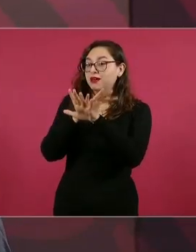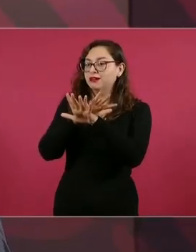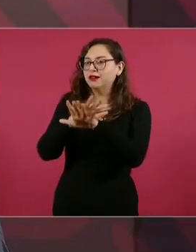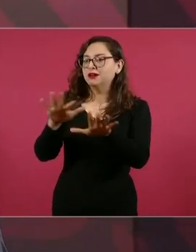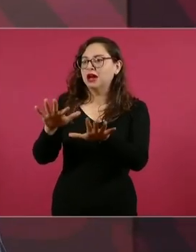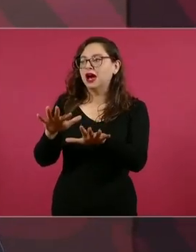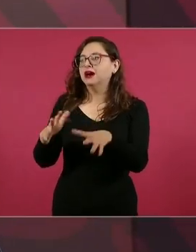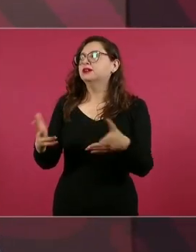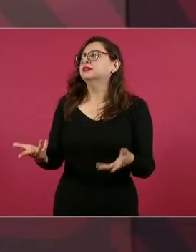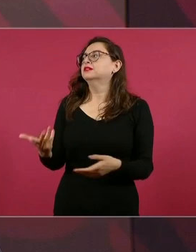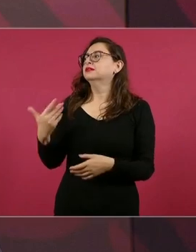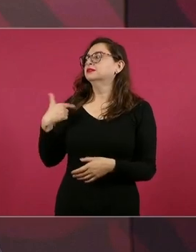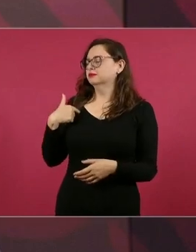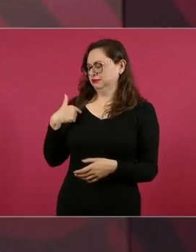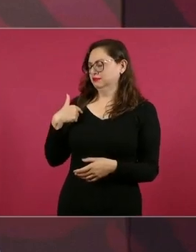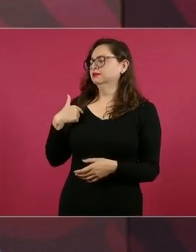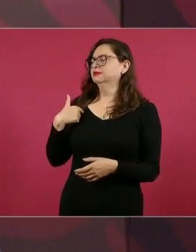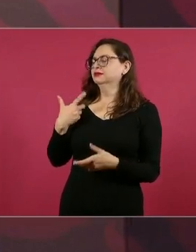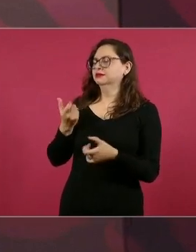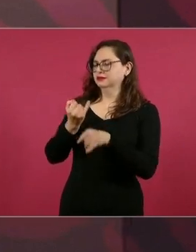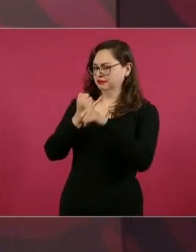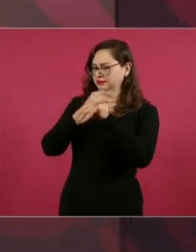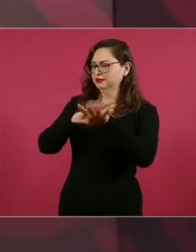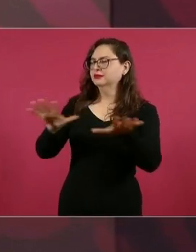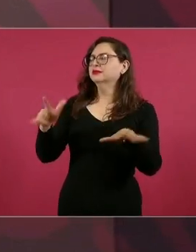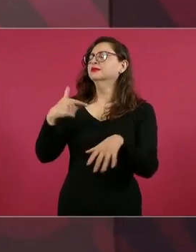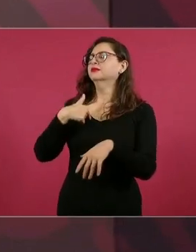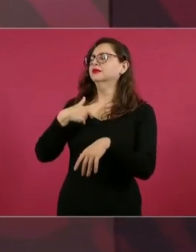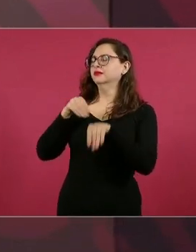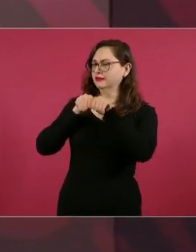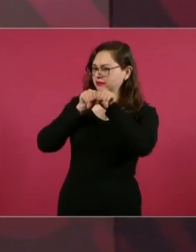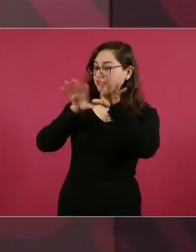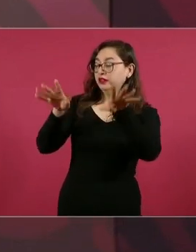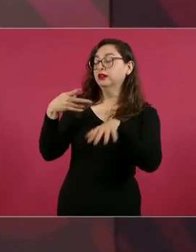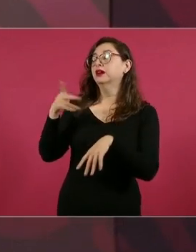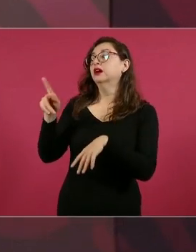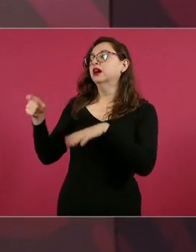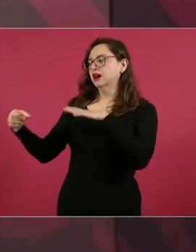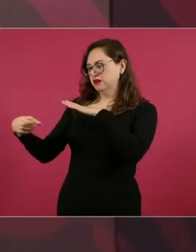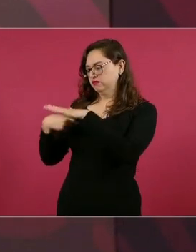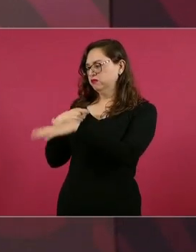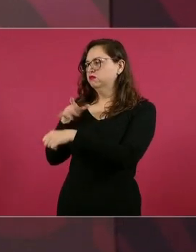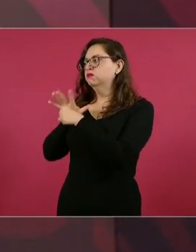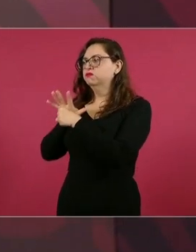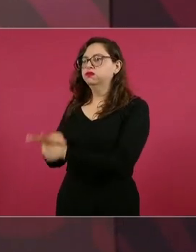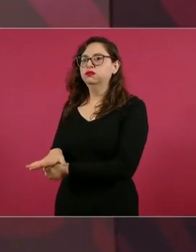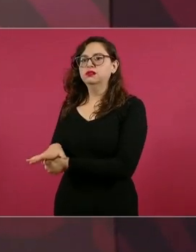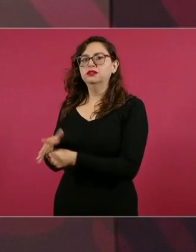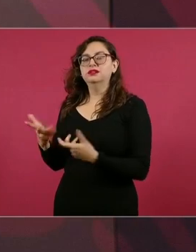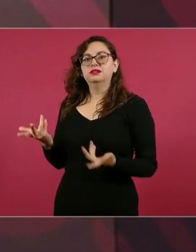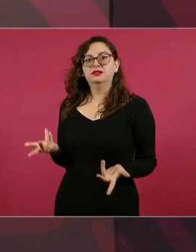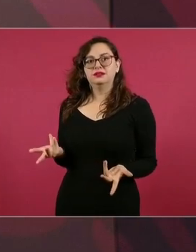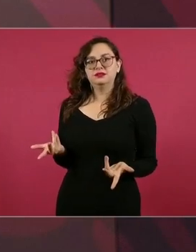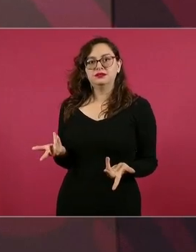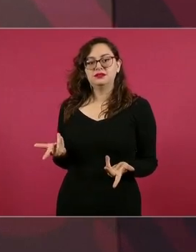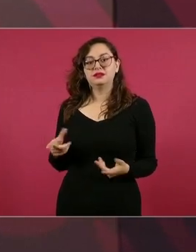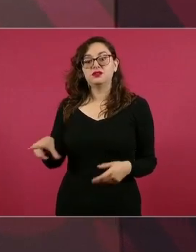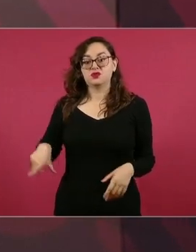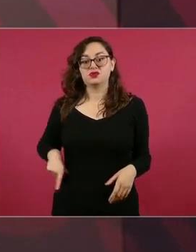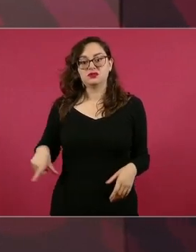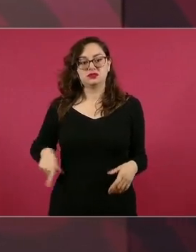porque lo que más predomina en el